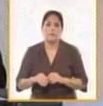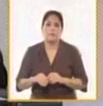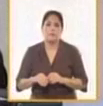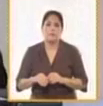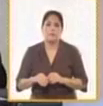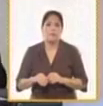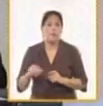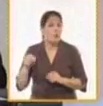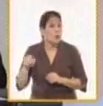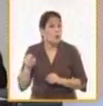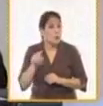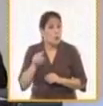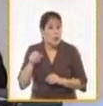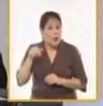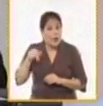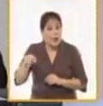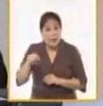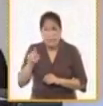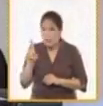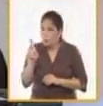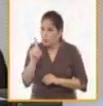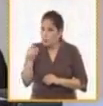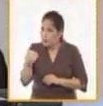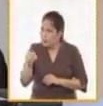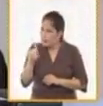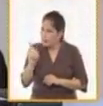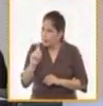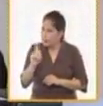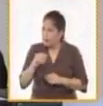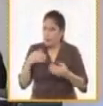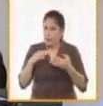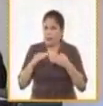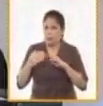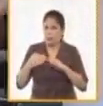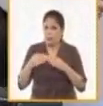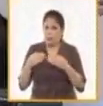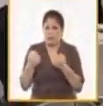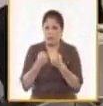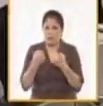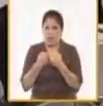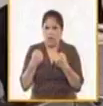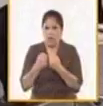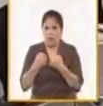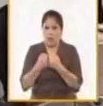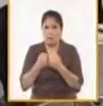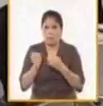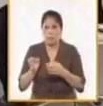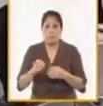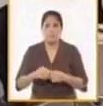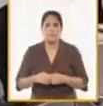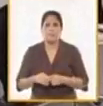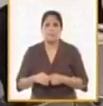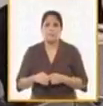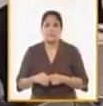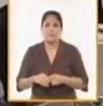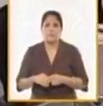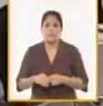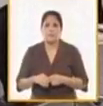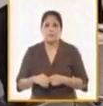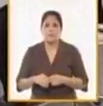No eran ellos los que despotricaban del gobernador de